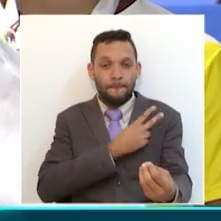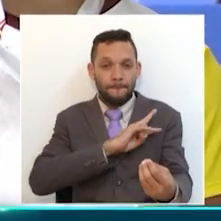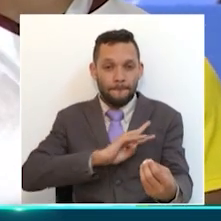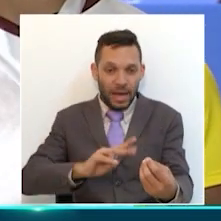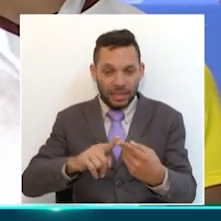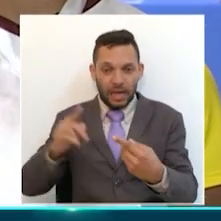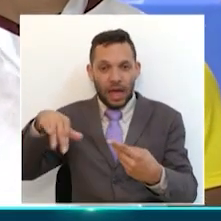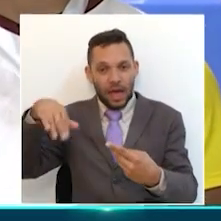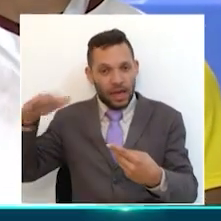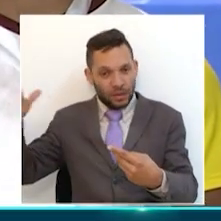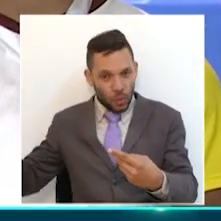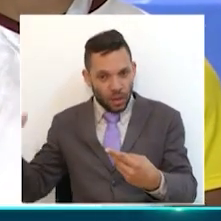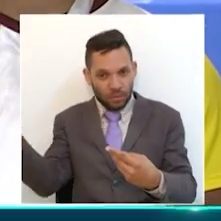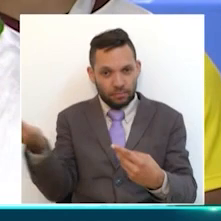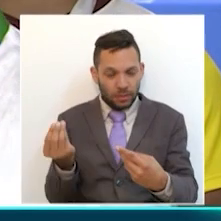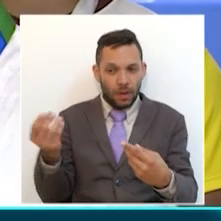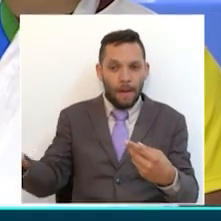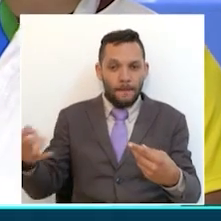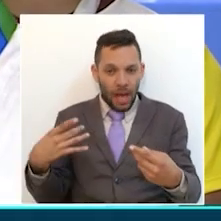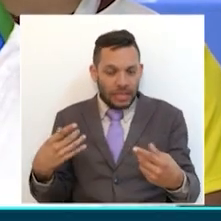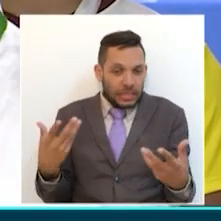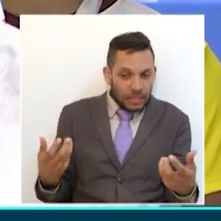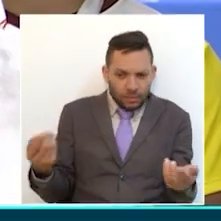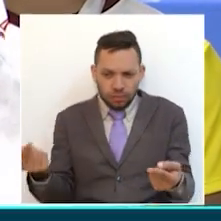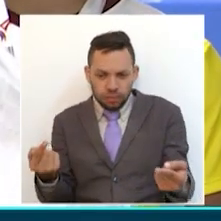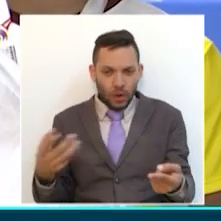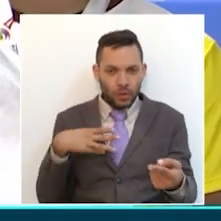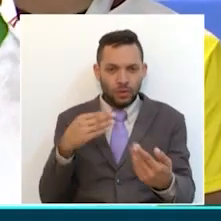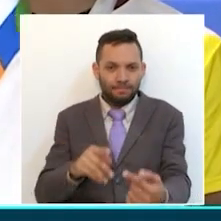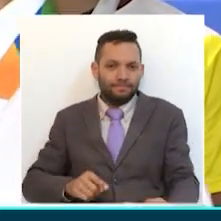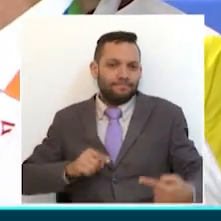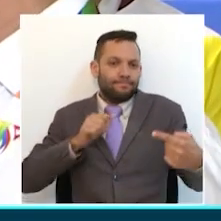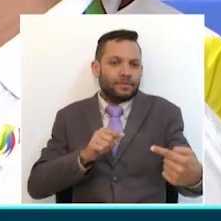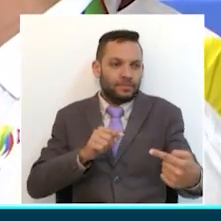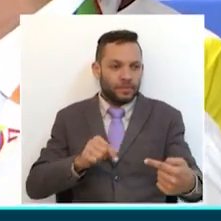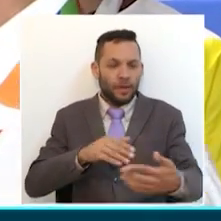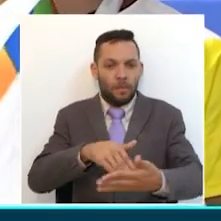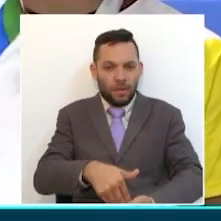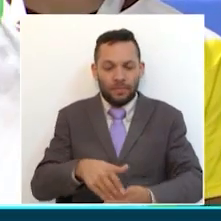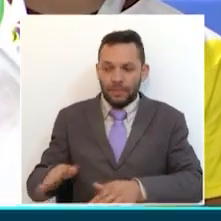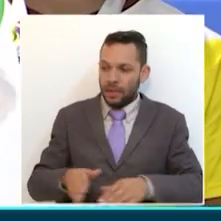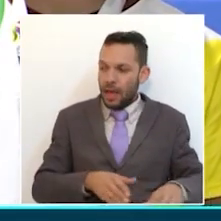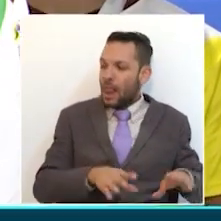están peleando por sus puntajes y sus medallas para el medallero general. Me dijo un pajarito por ahí,